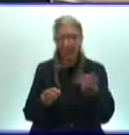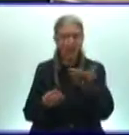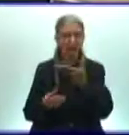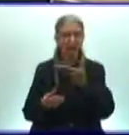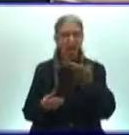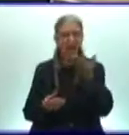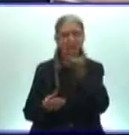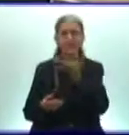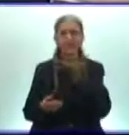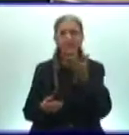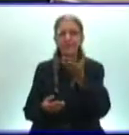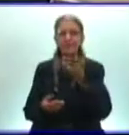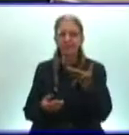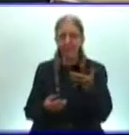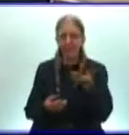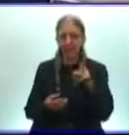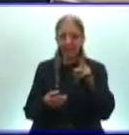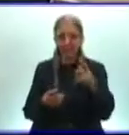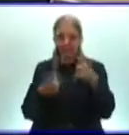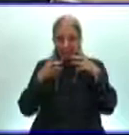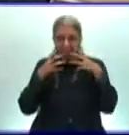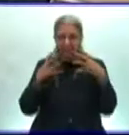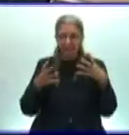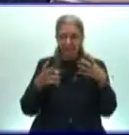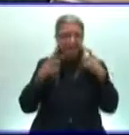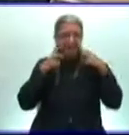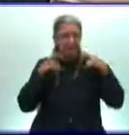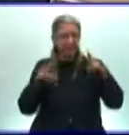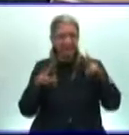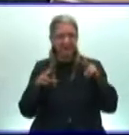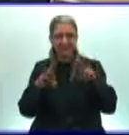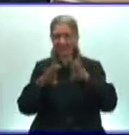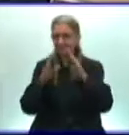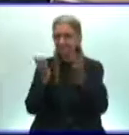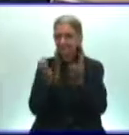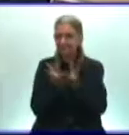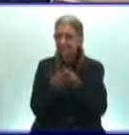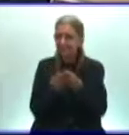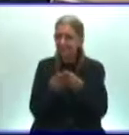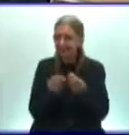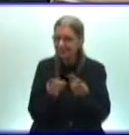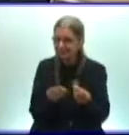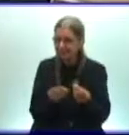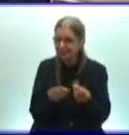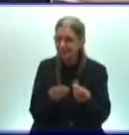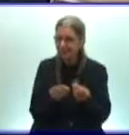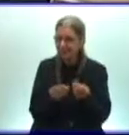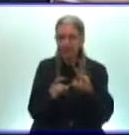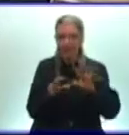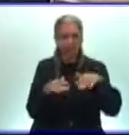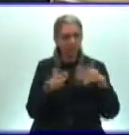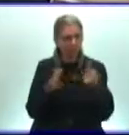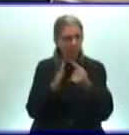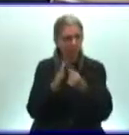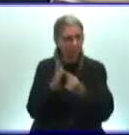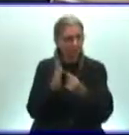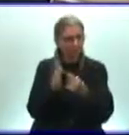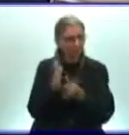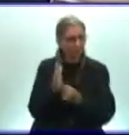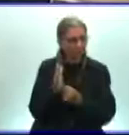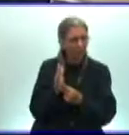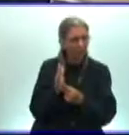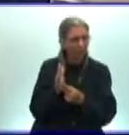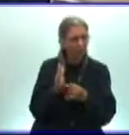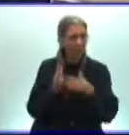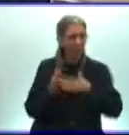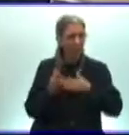que es imprescindible para la vida en nuestro planeta. ¿Recuerdan ustedes cuáles son las propiedades físicas del